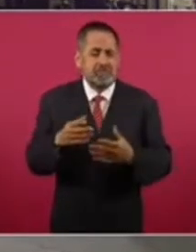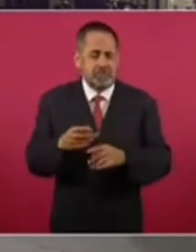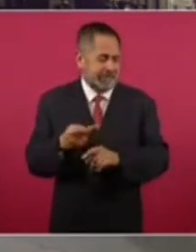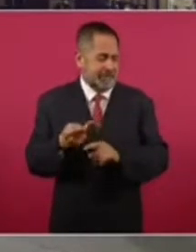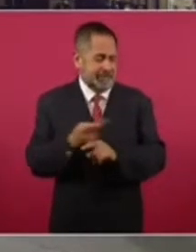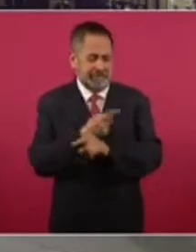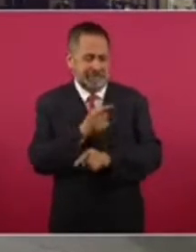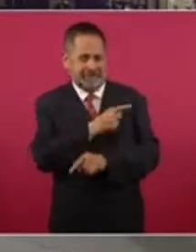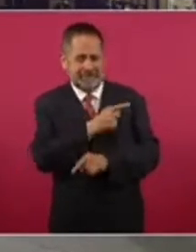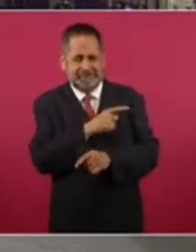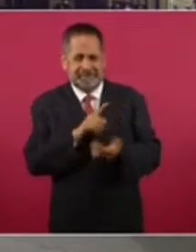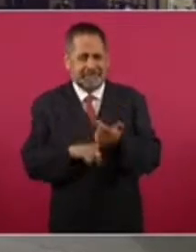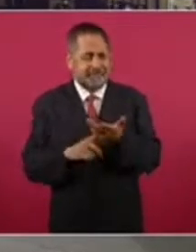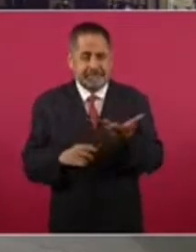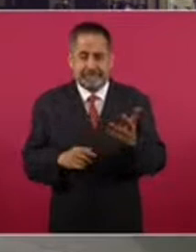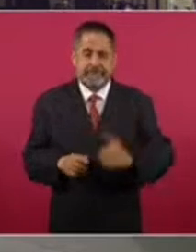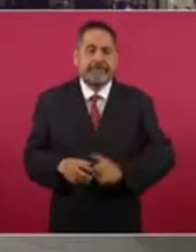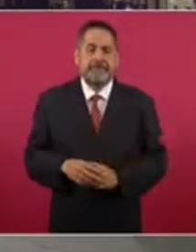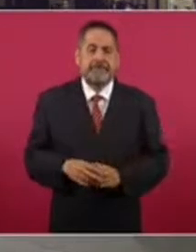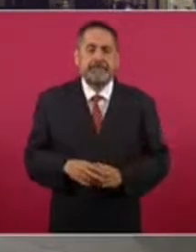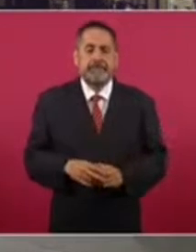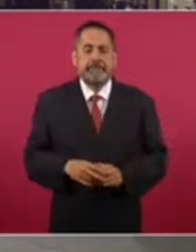pasar, transcurrir.